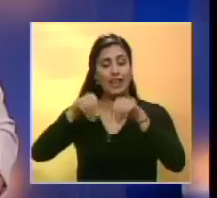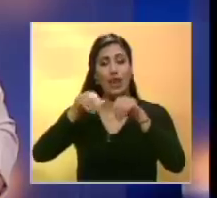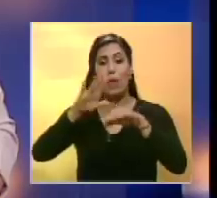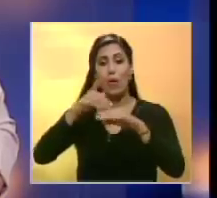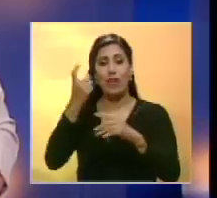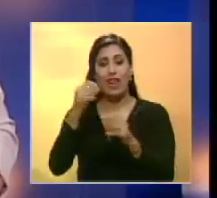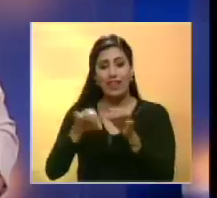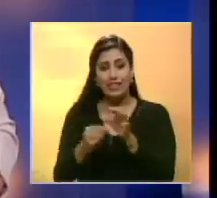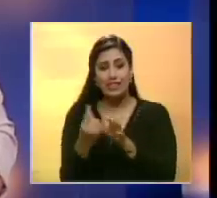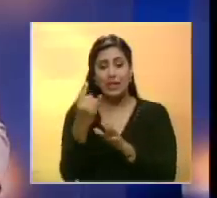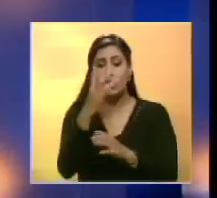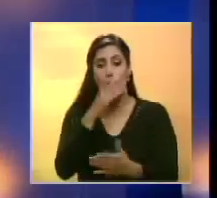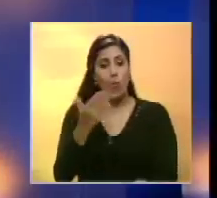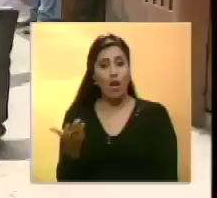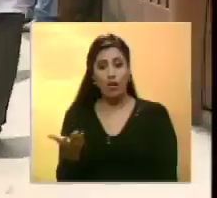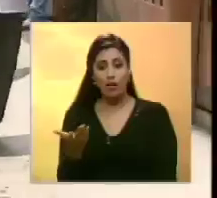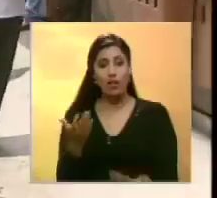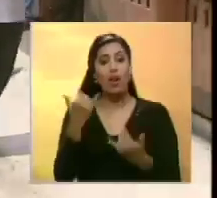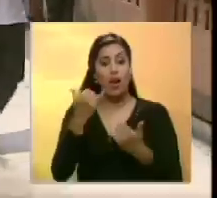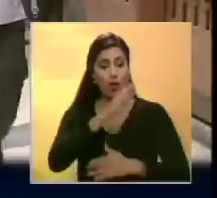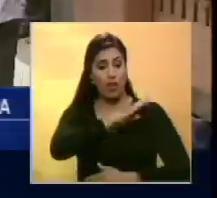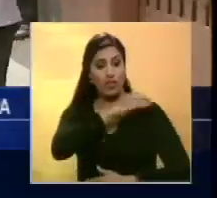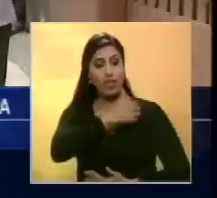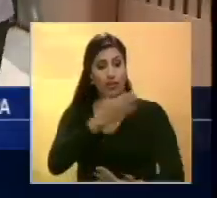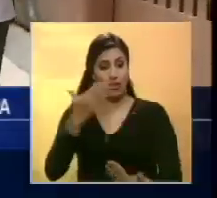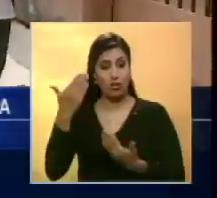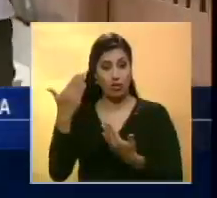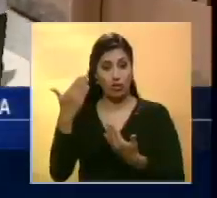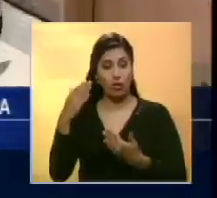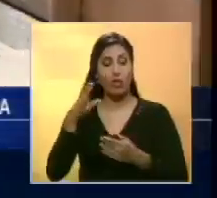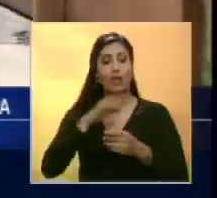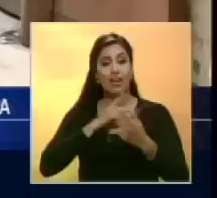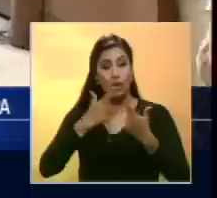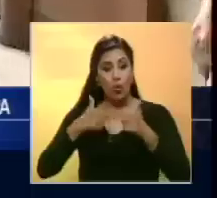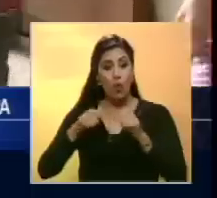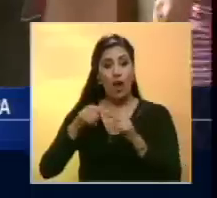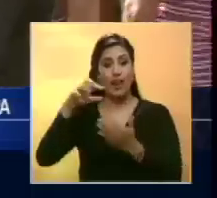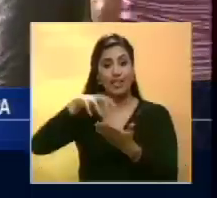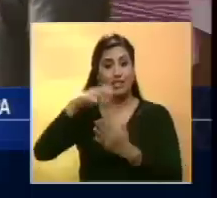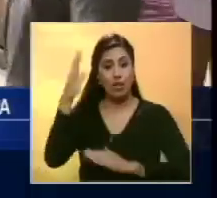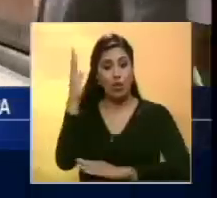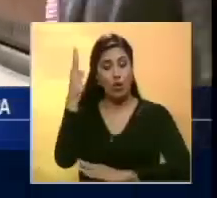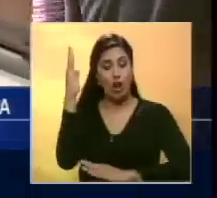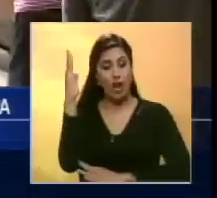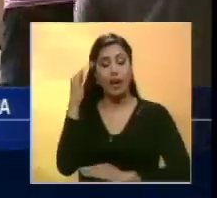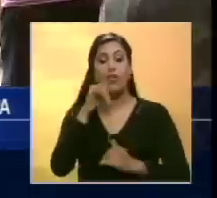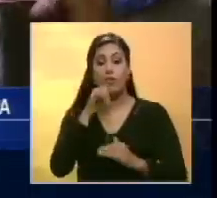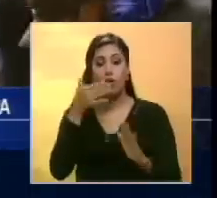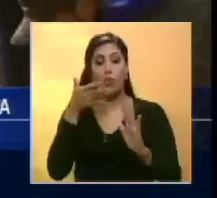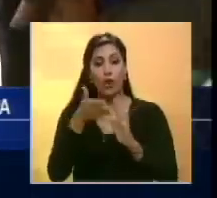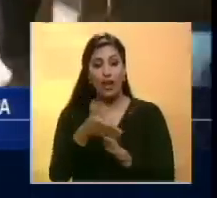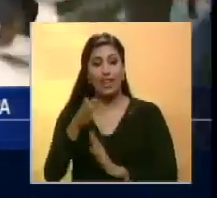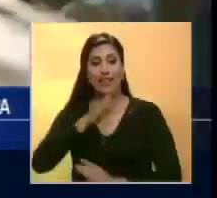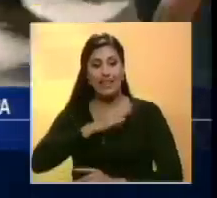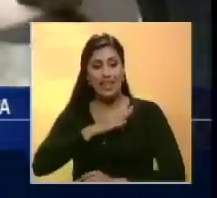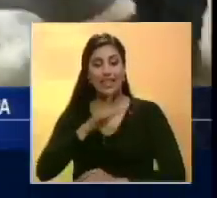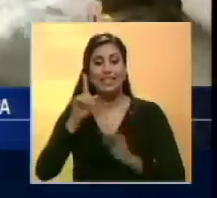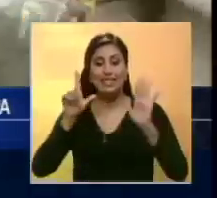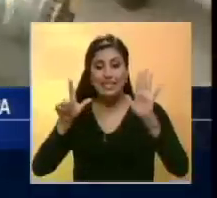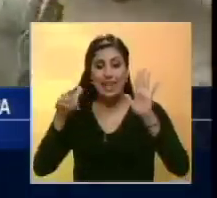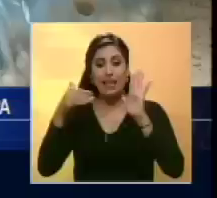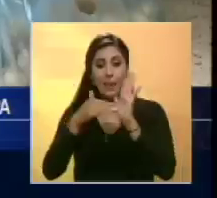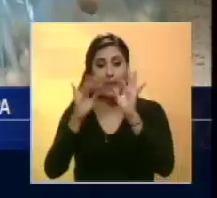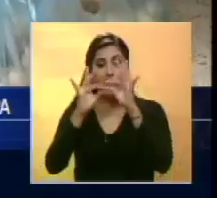falta de semillas para la siembra. El director del Consejo de Papicultores del estado Lara, José Torres, informó que hay más de